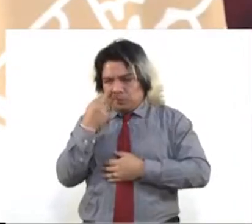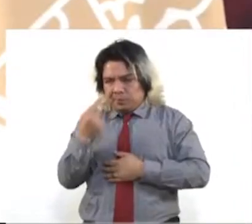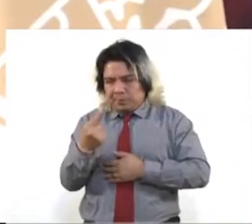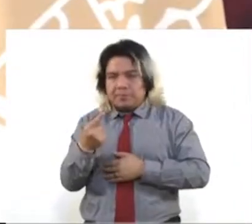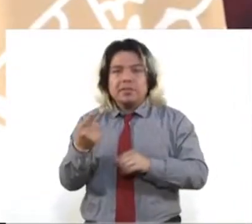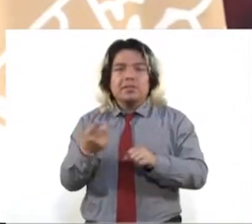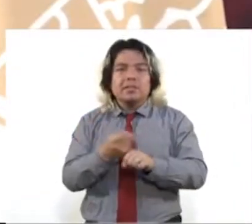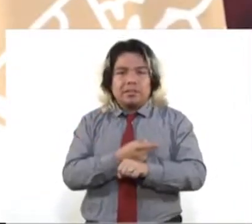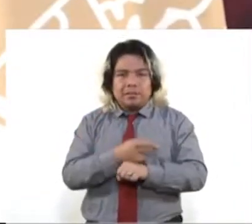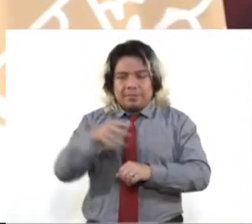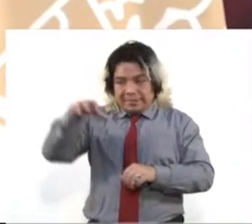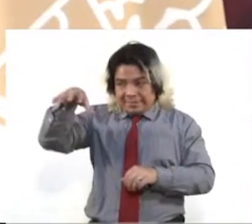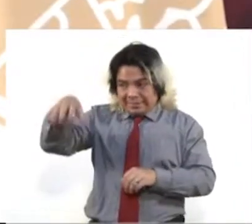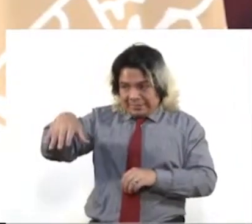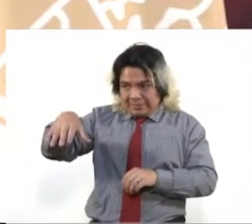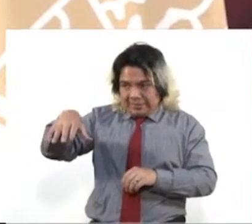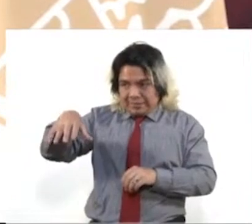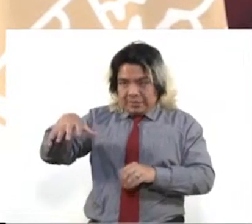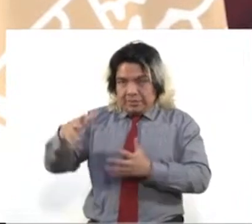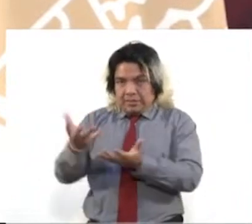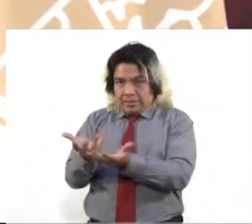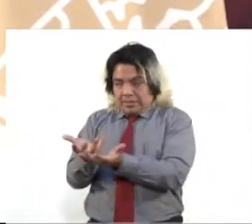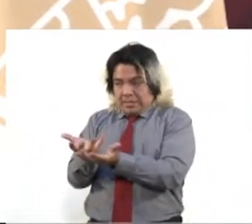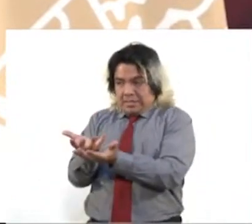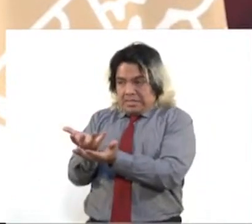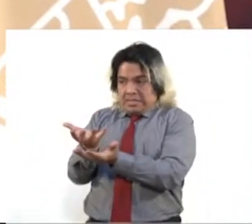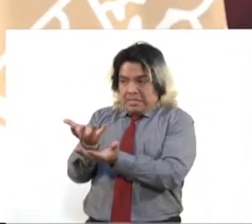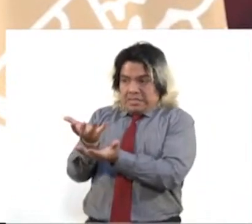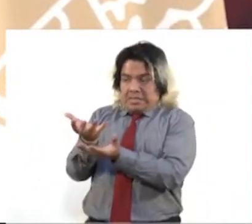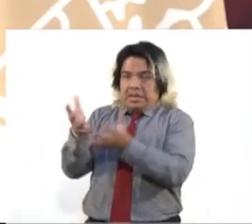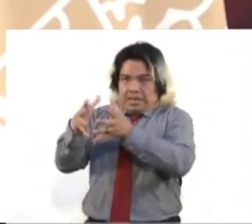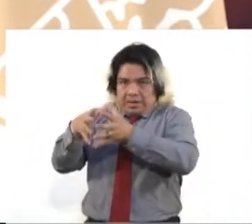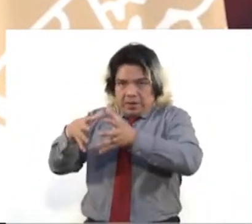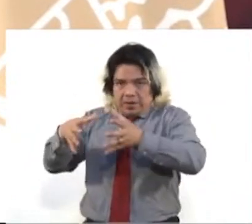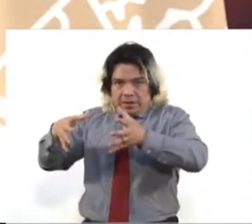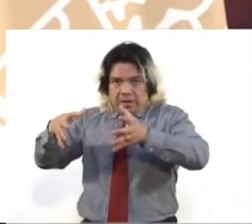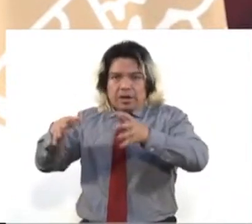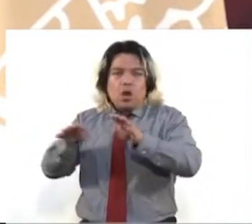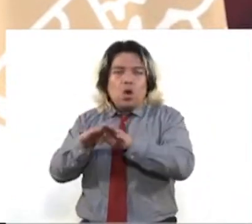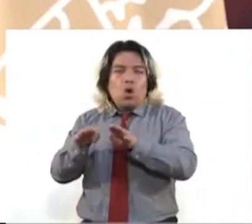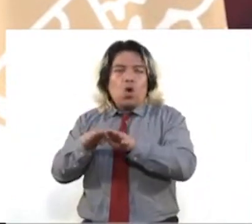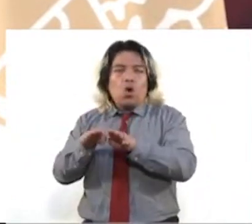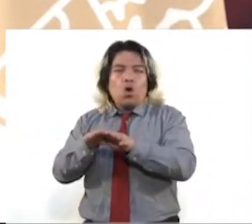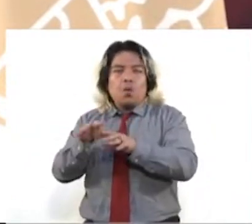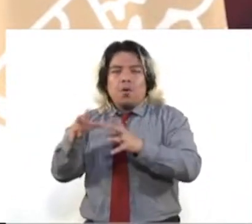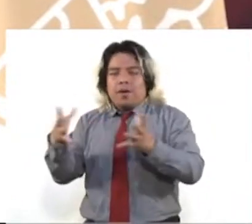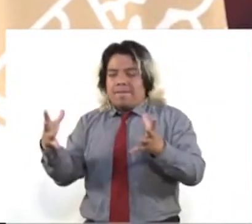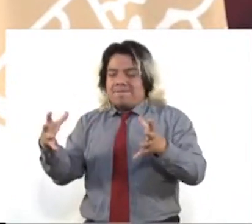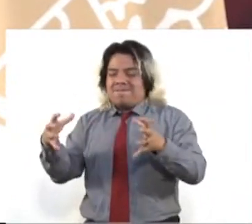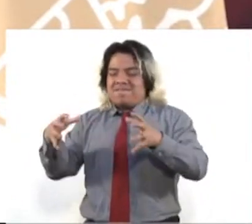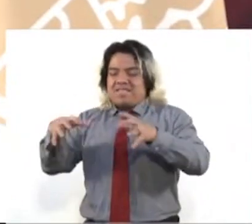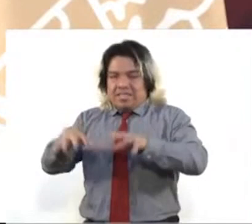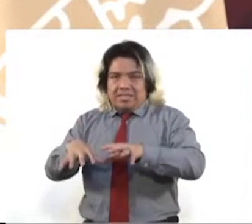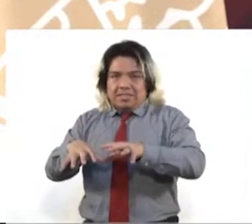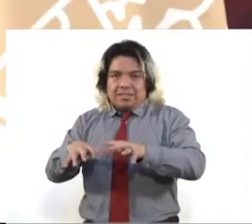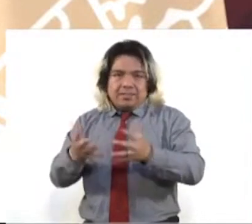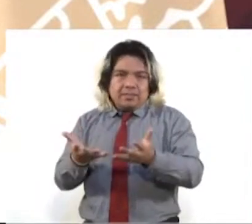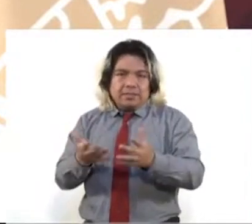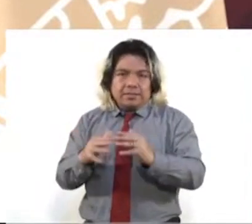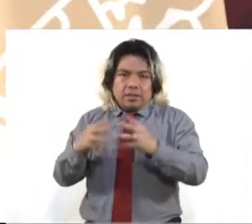es que la Terminal 2 está emergiendo y se está hundiendo, o comprimiendo las arcillas y se está hundiendo el